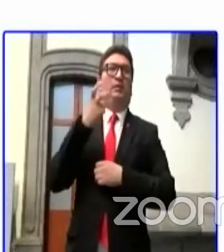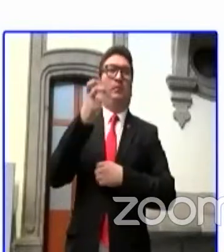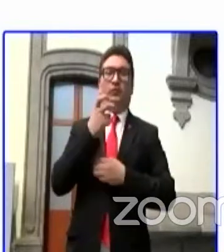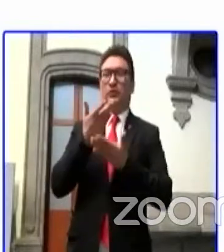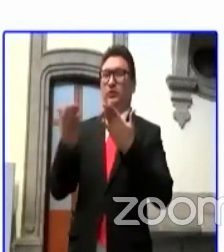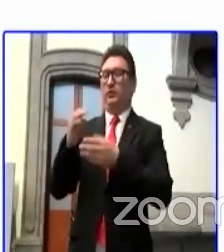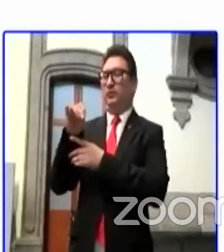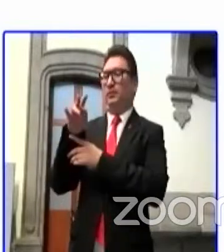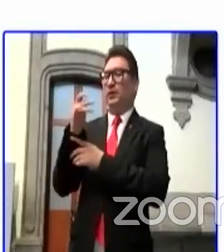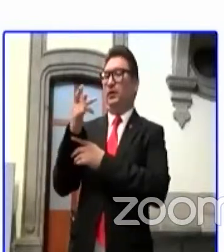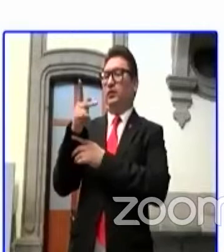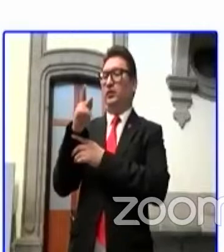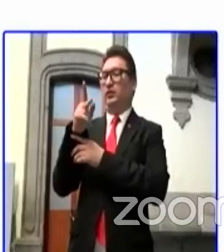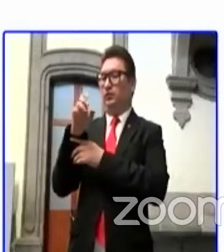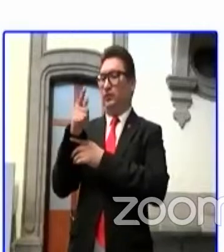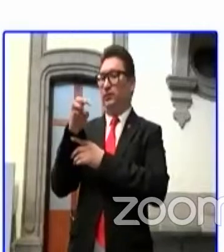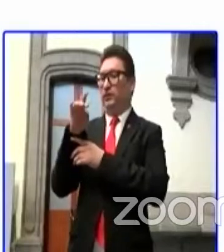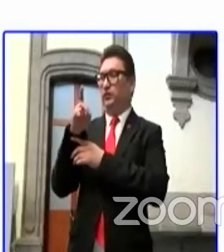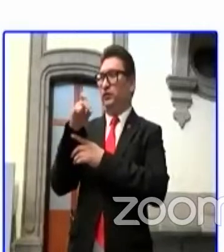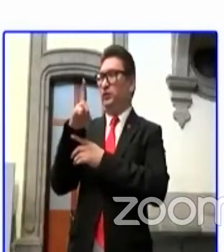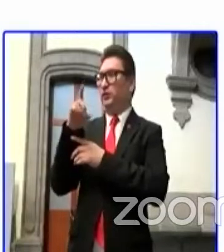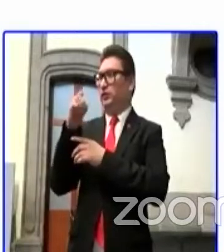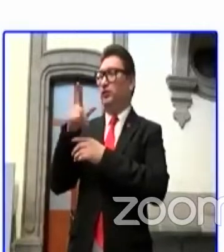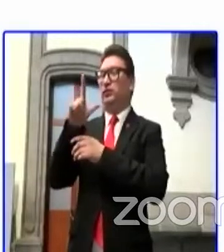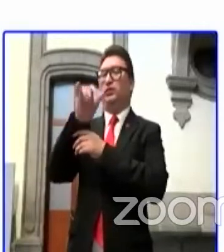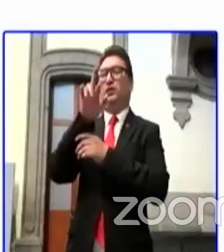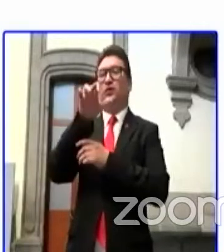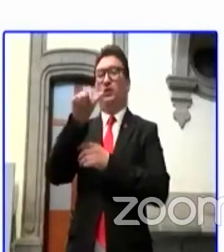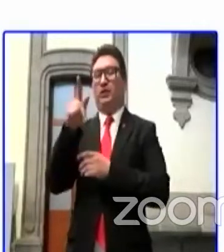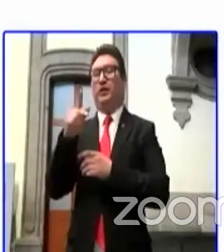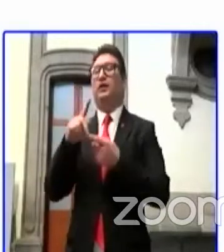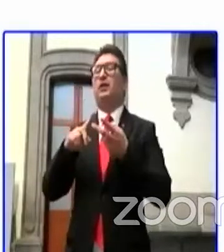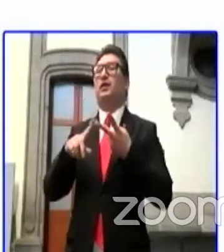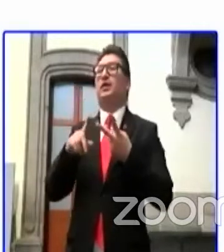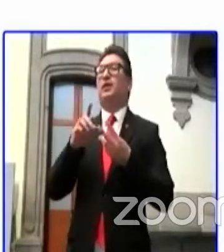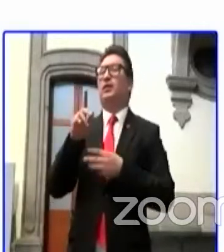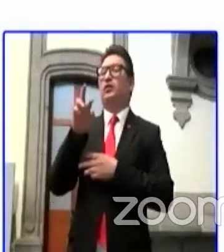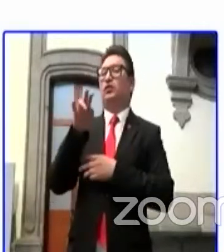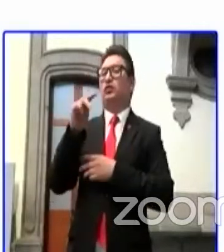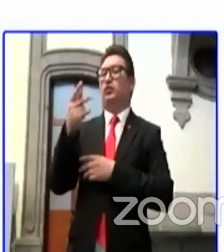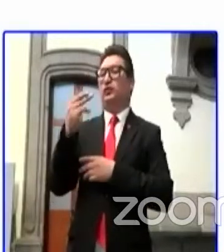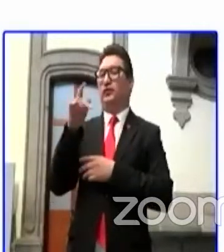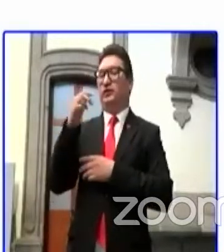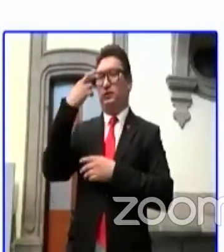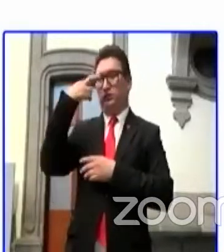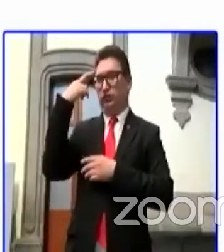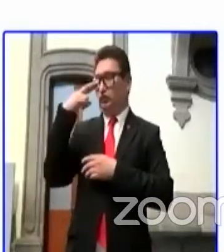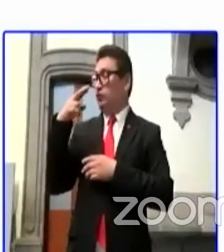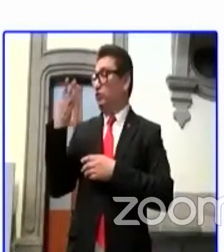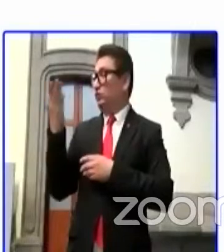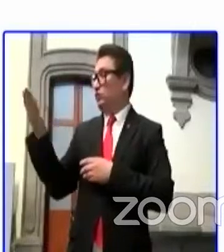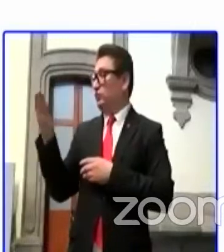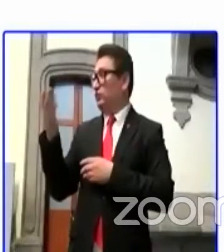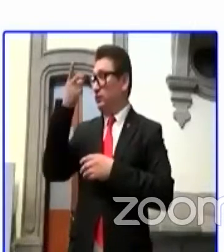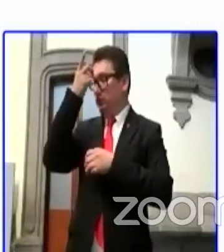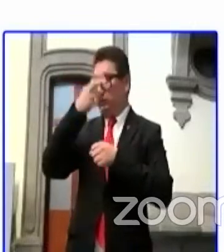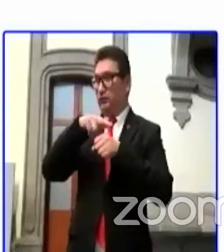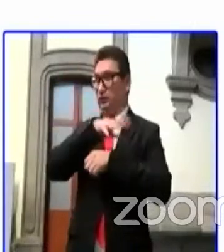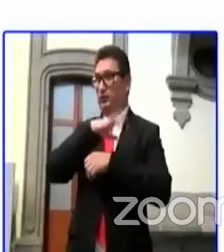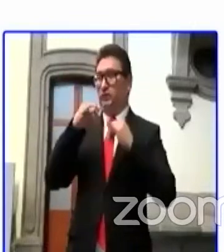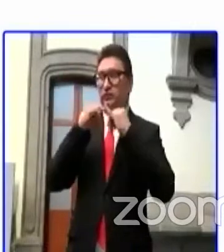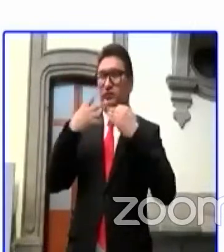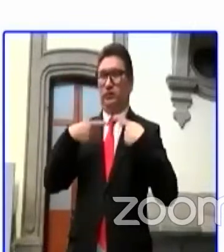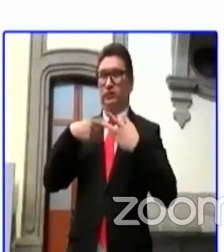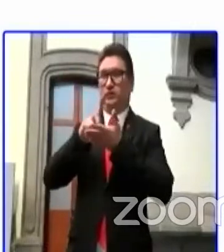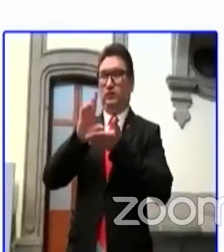María Guadalupe Maldonado Guerrero, Laura Palancares y Ruth Francisca López Gutiérrez, directora general del Instituto